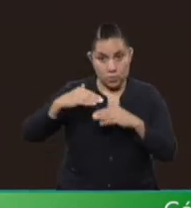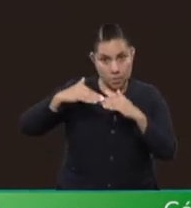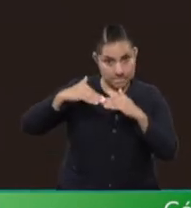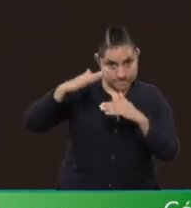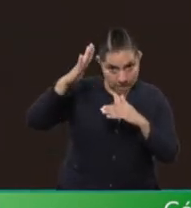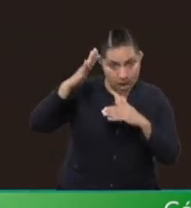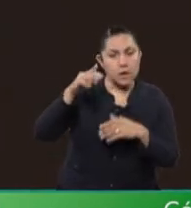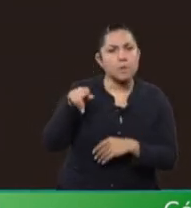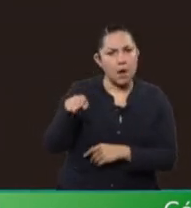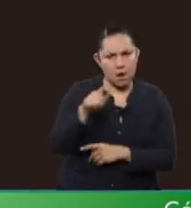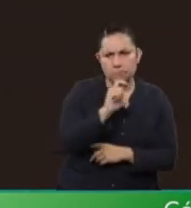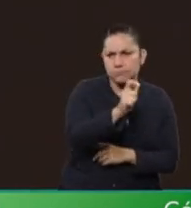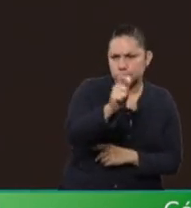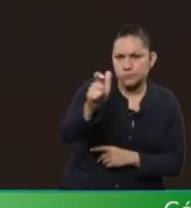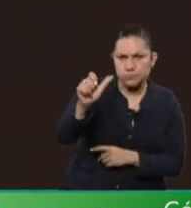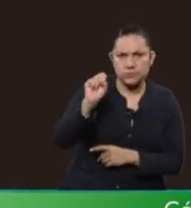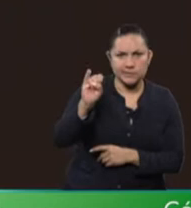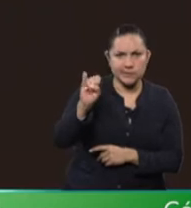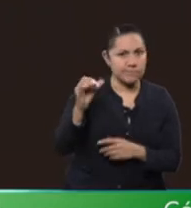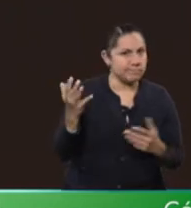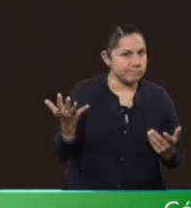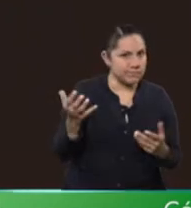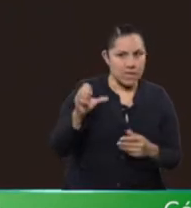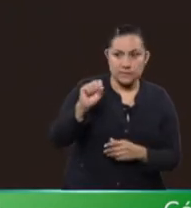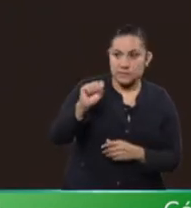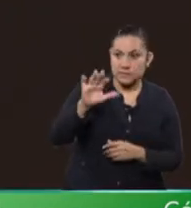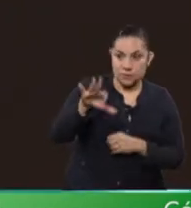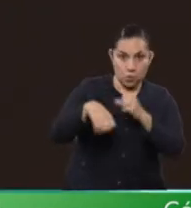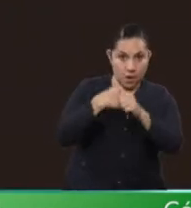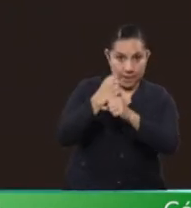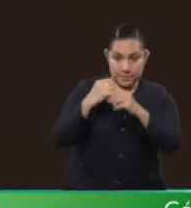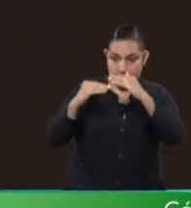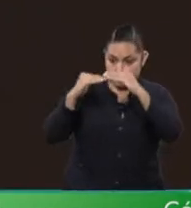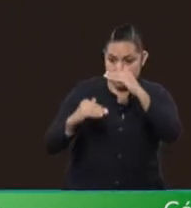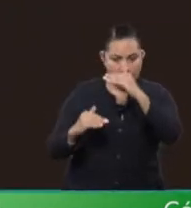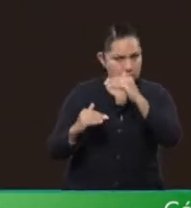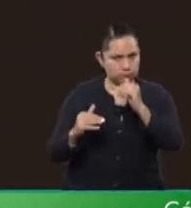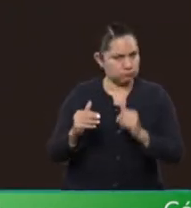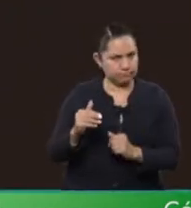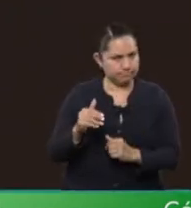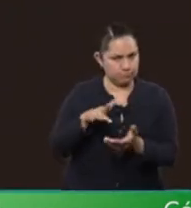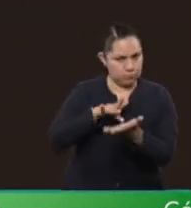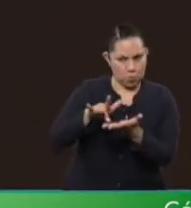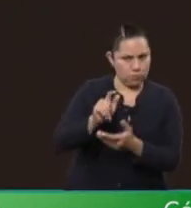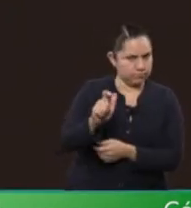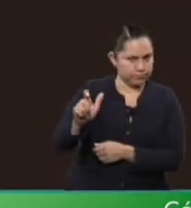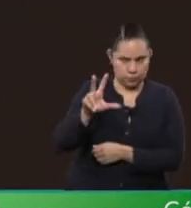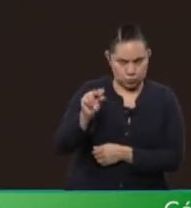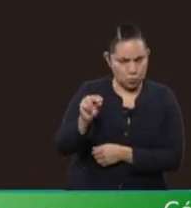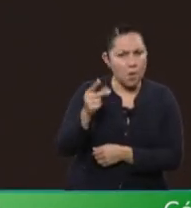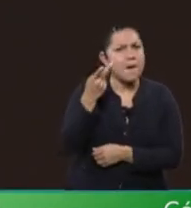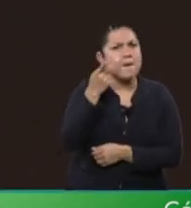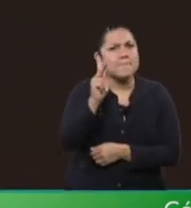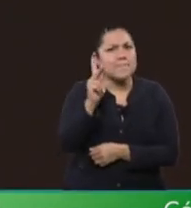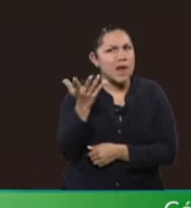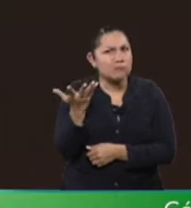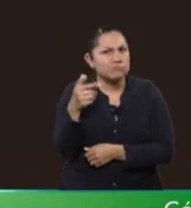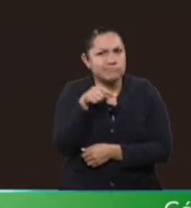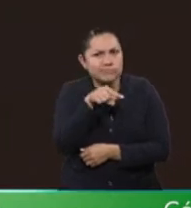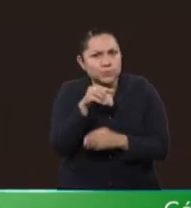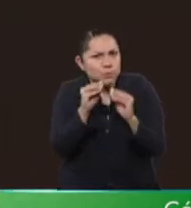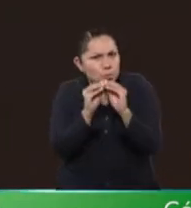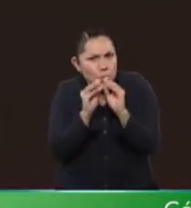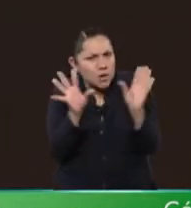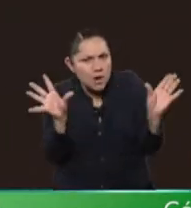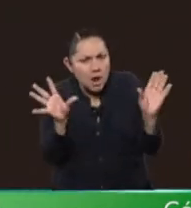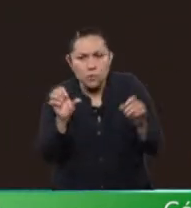se excluye a las personas menores de esa edad, pero no queda claro qué pasa con las personas mayores de 65